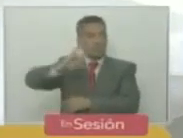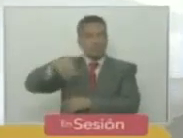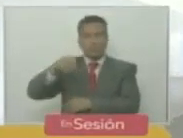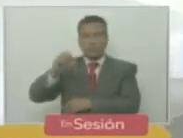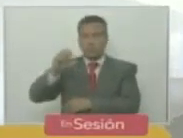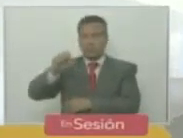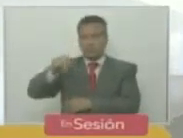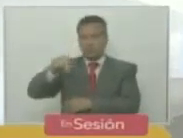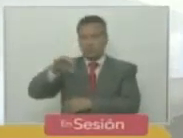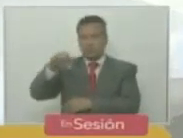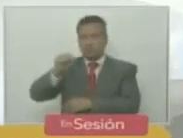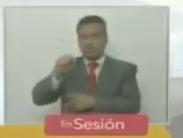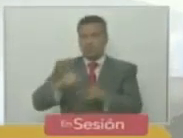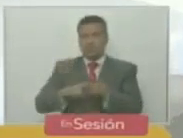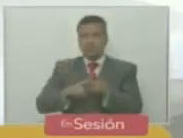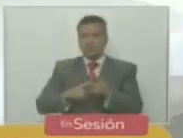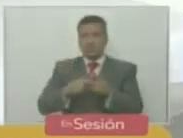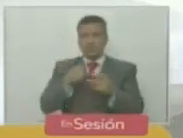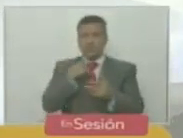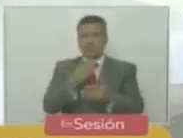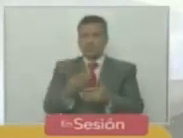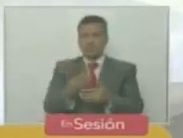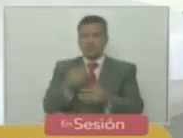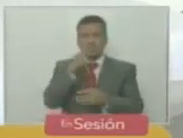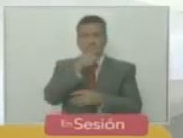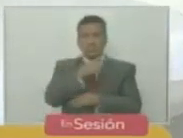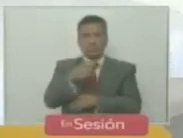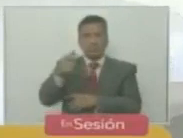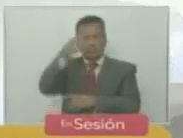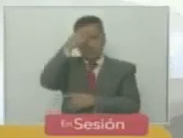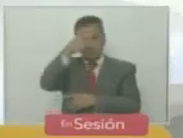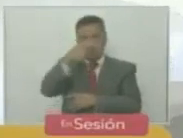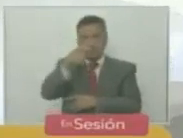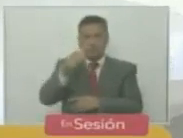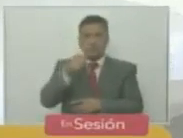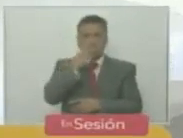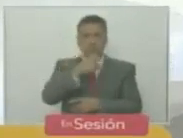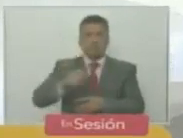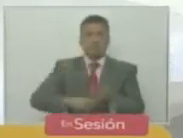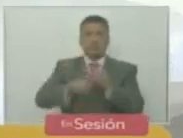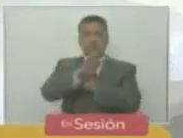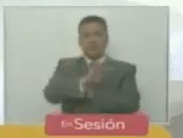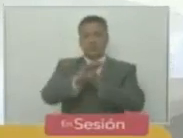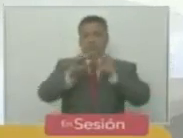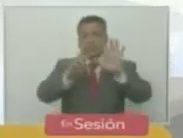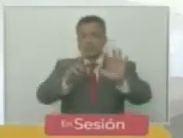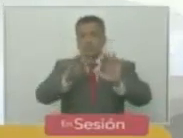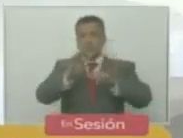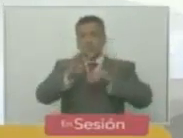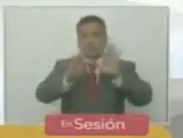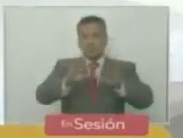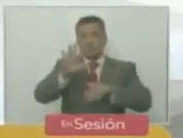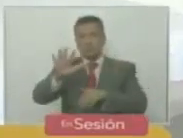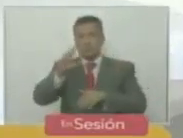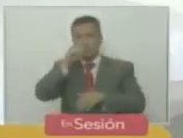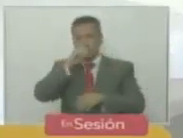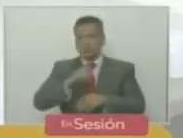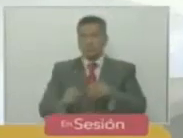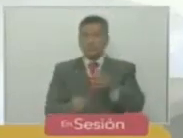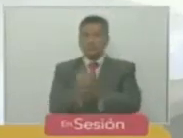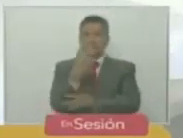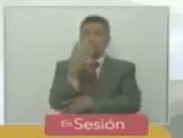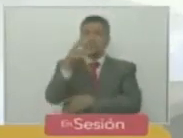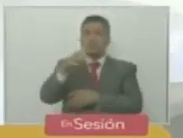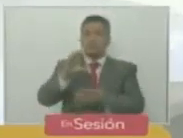Garbé Romero, quien felicitó al pueblo del Estado Falcón en ocasión de los 495 años de la fundación